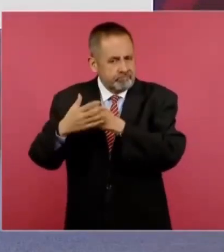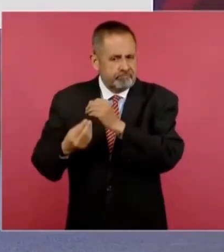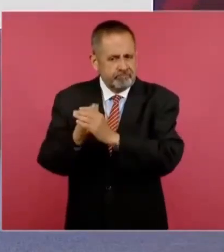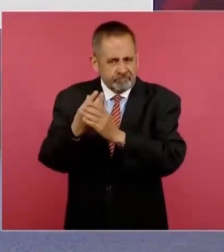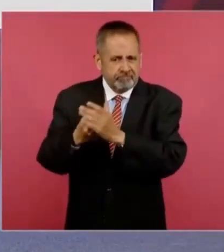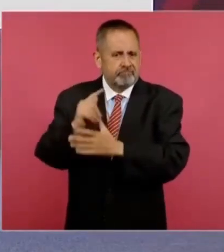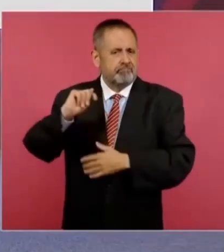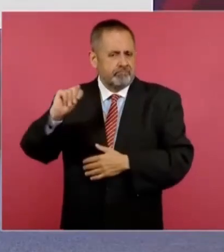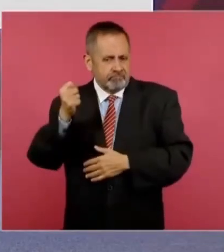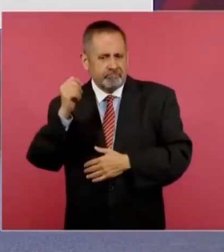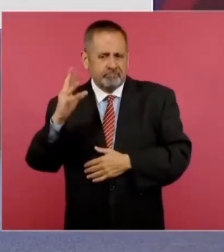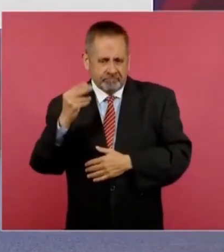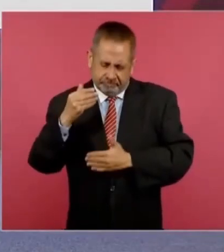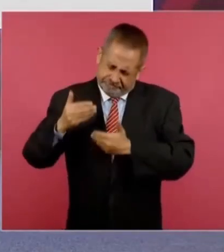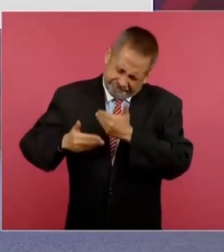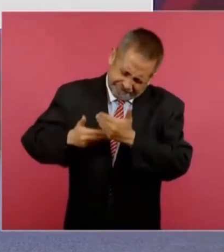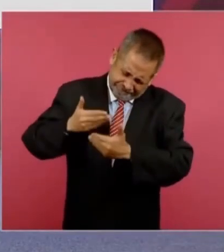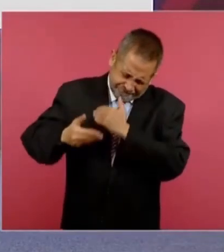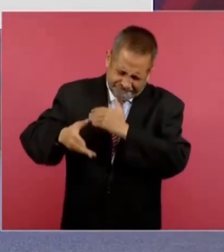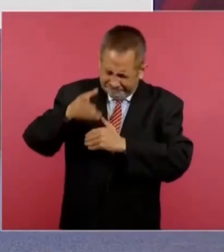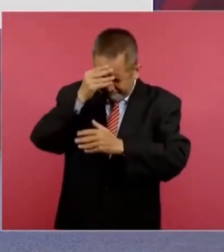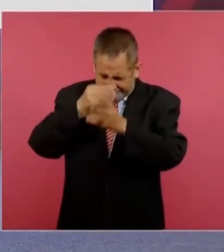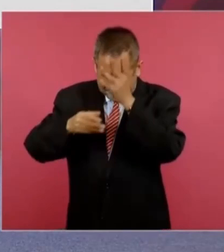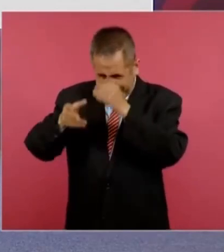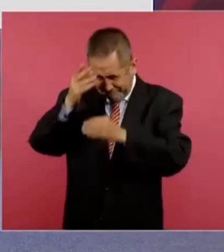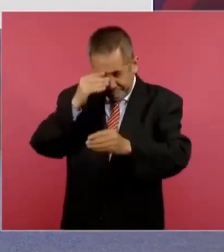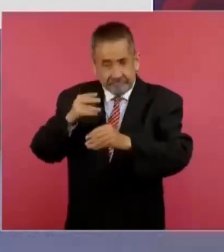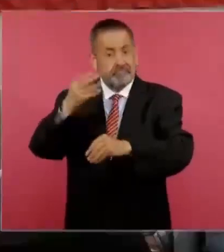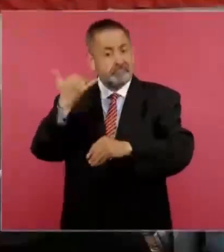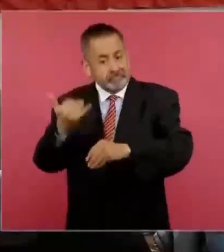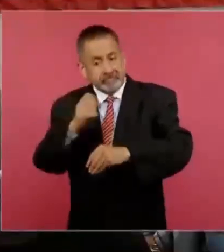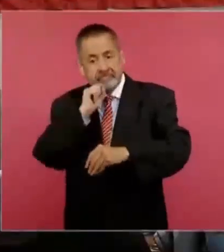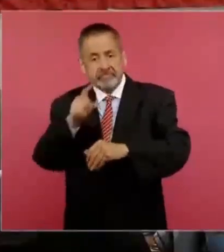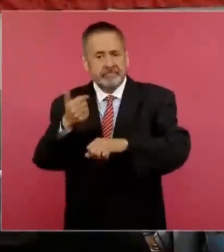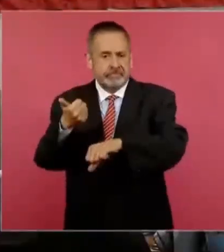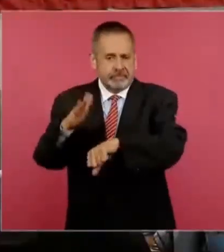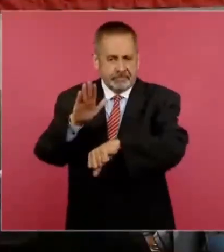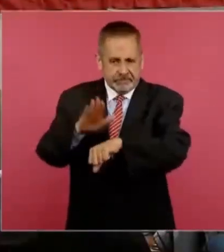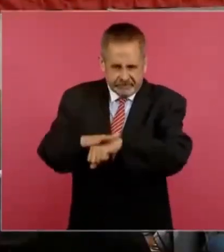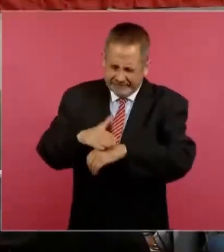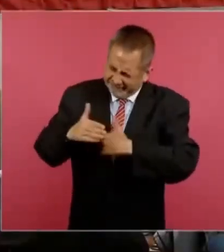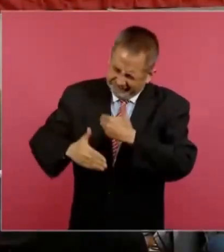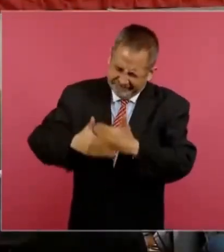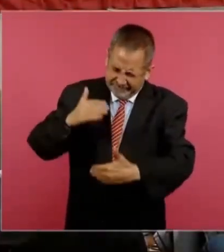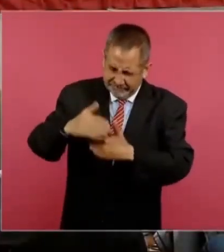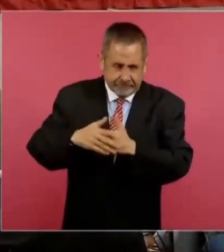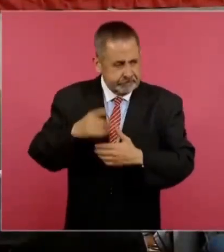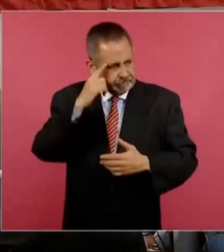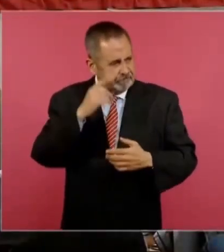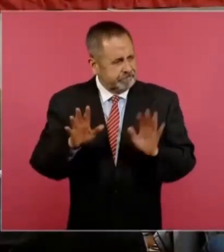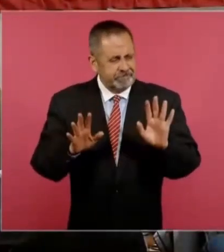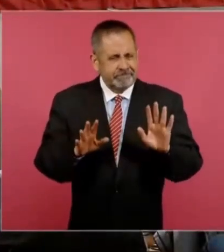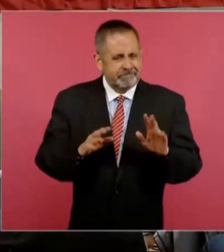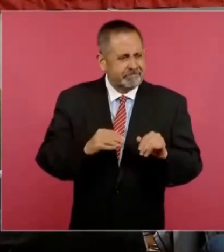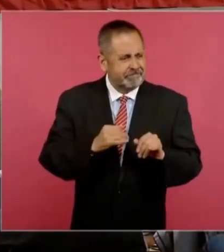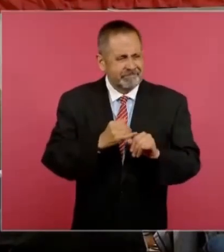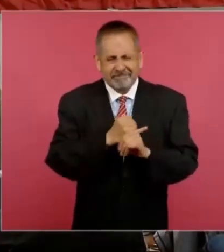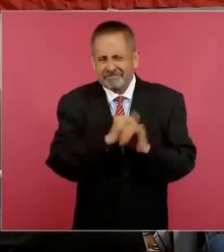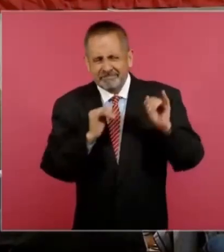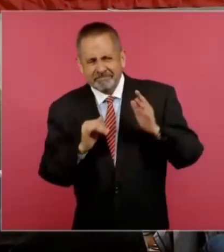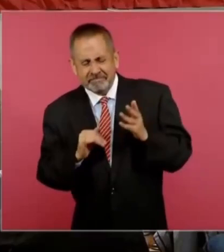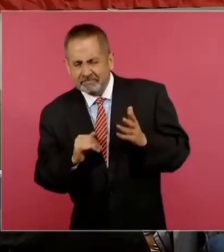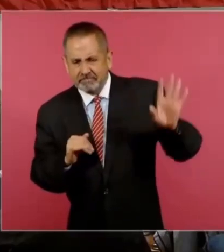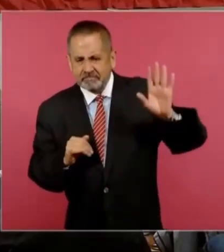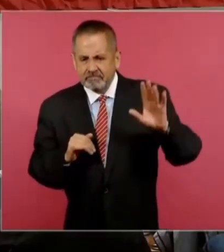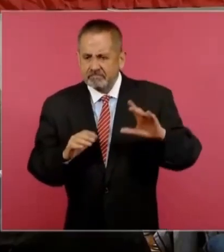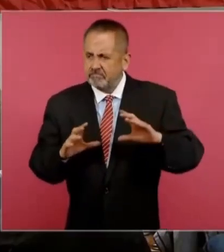y una eficiencia administrativa para lograr nuestra independencia energética. Sería necio afirmar